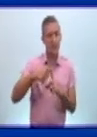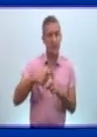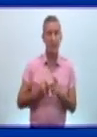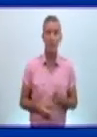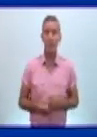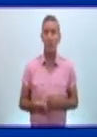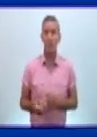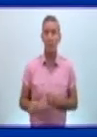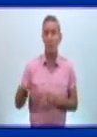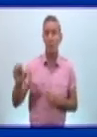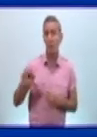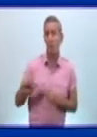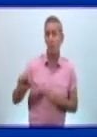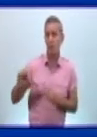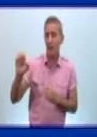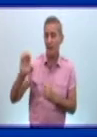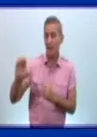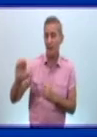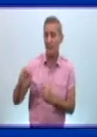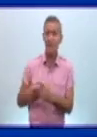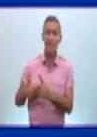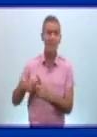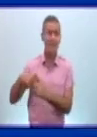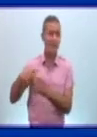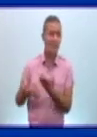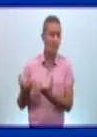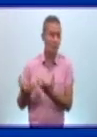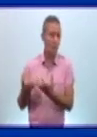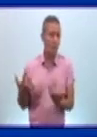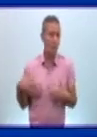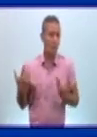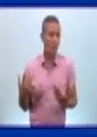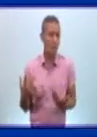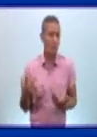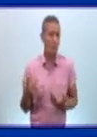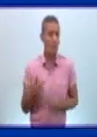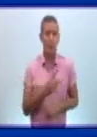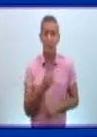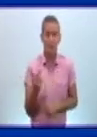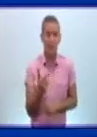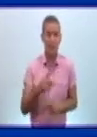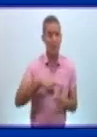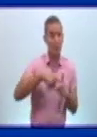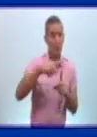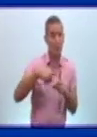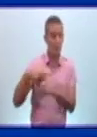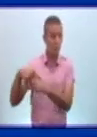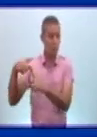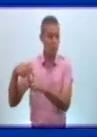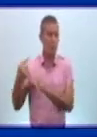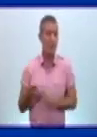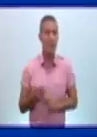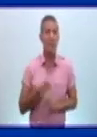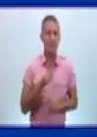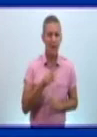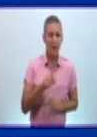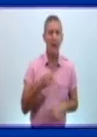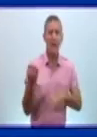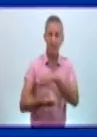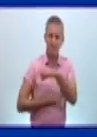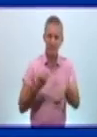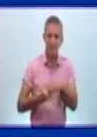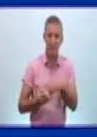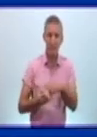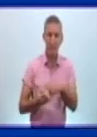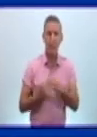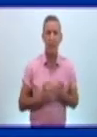temperatura de fusión y la temperatura de ebullición son temperaturas a las que se producen los cambios de